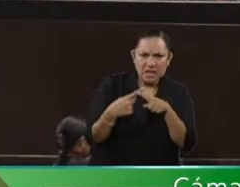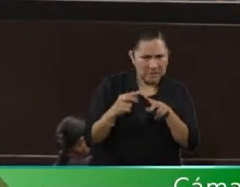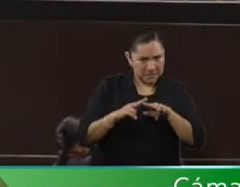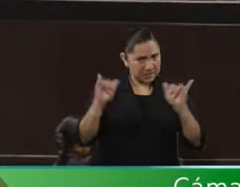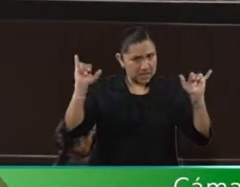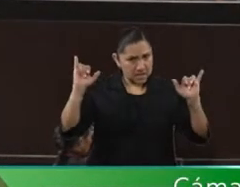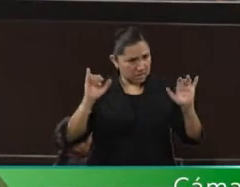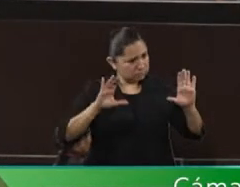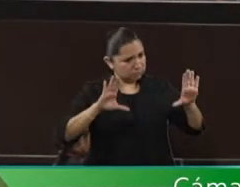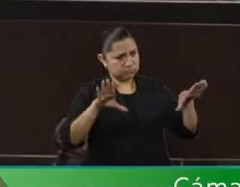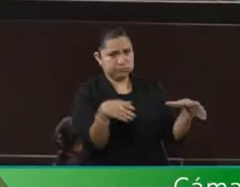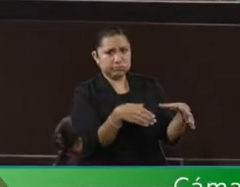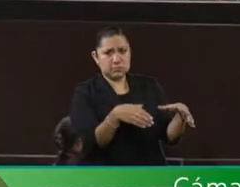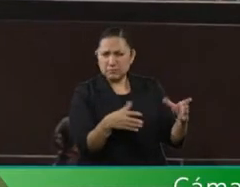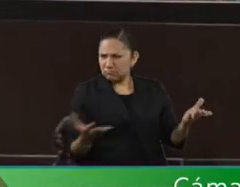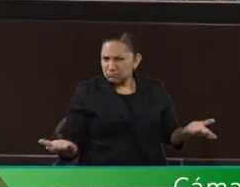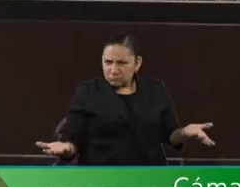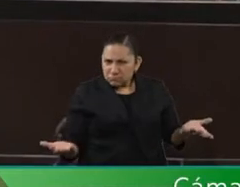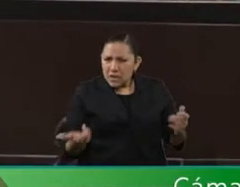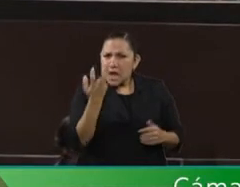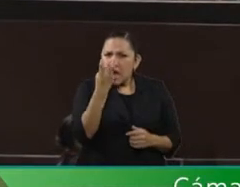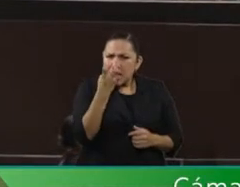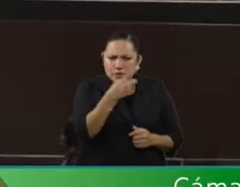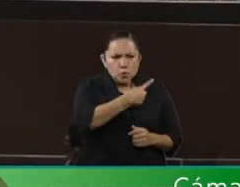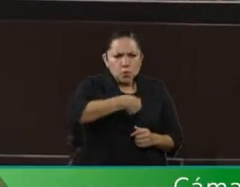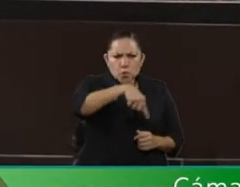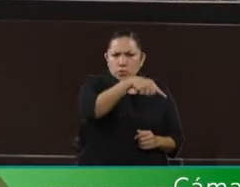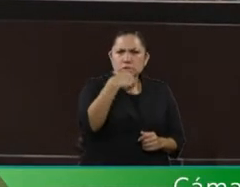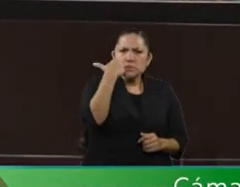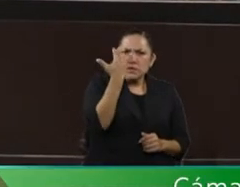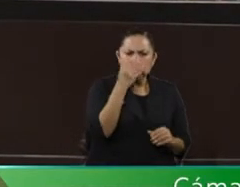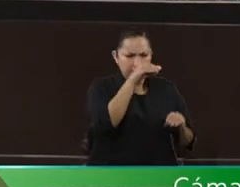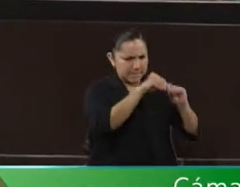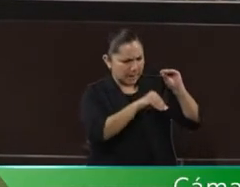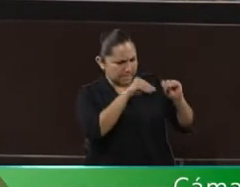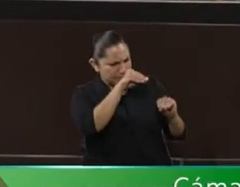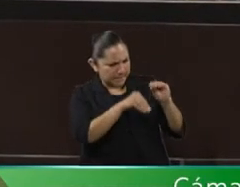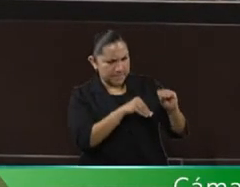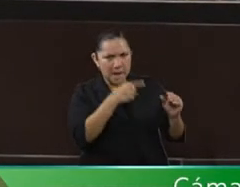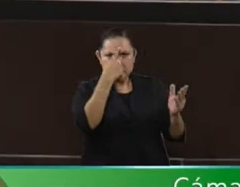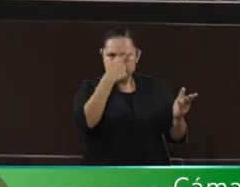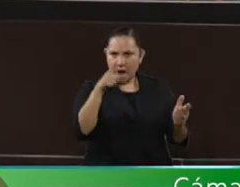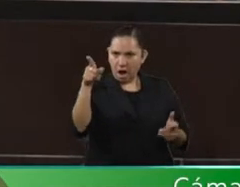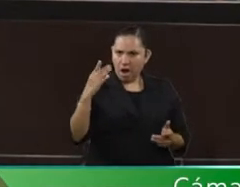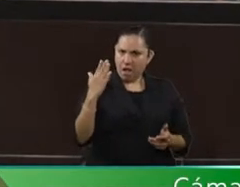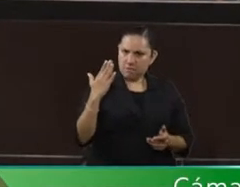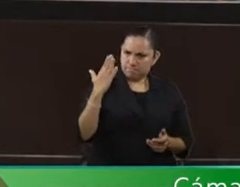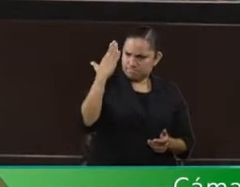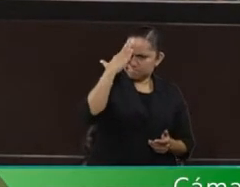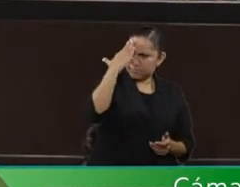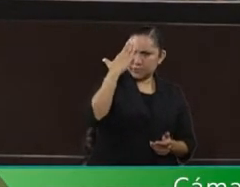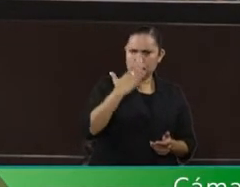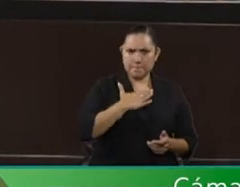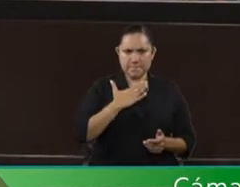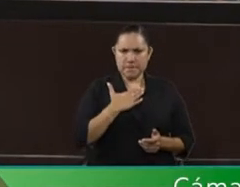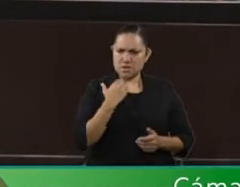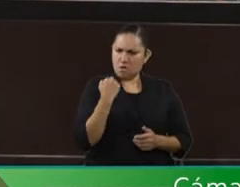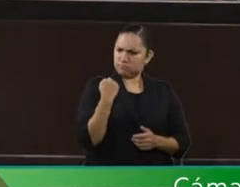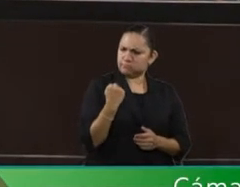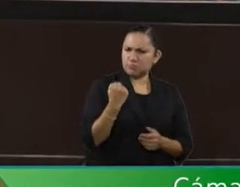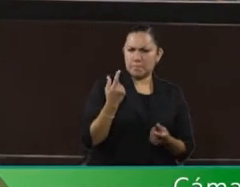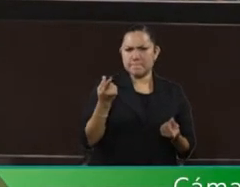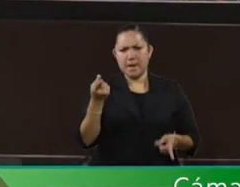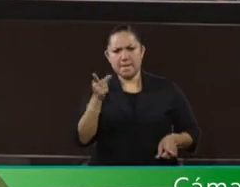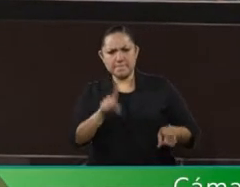¿Acaso sentar las bases para formalizar un régimen dictatorial? ¿No han entendido que la militarización